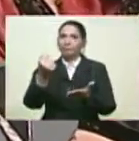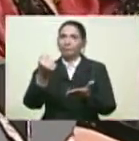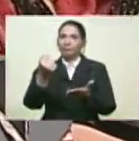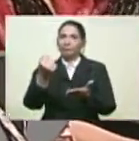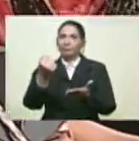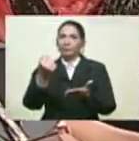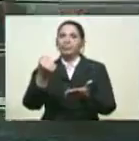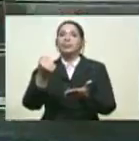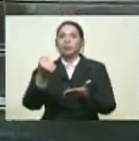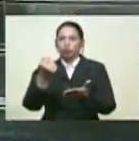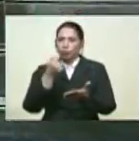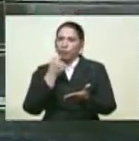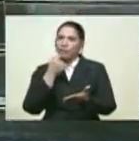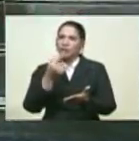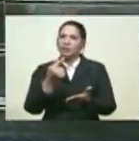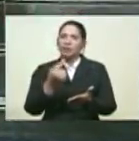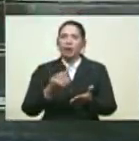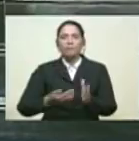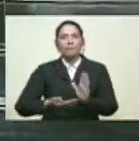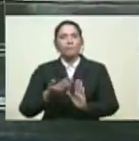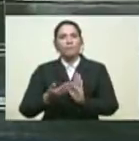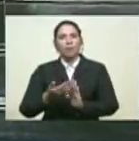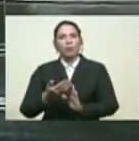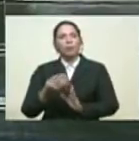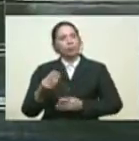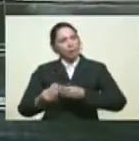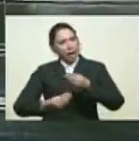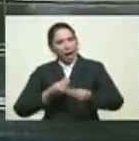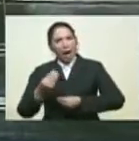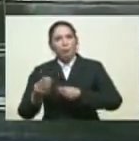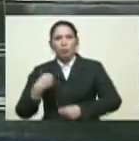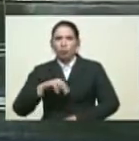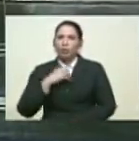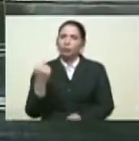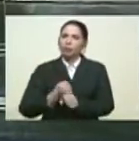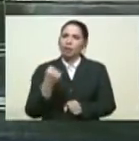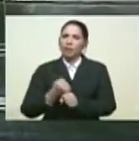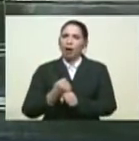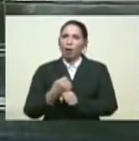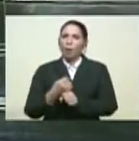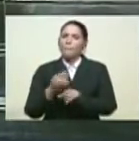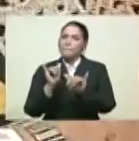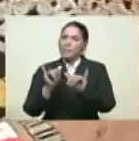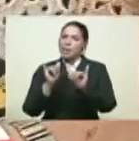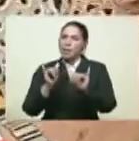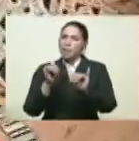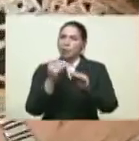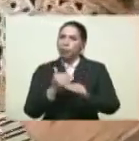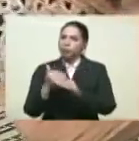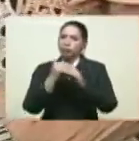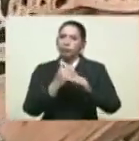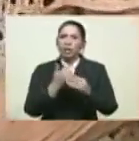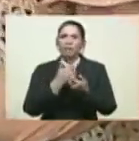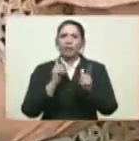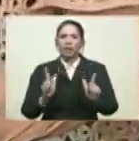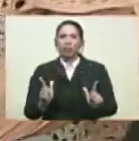mensaje: hagamos nuestro trabajo hoy, como lo hicieron los libertadores. Y